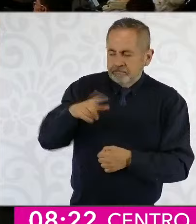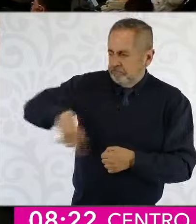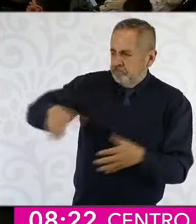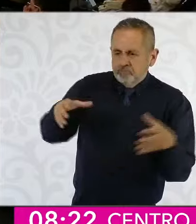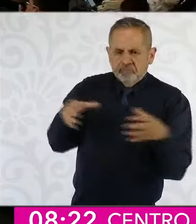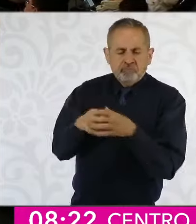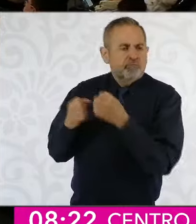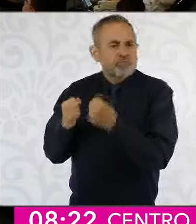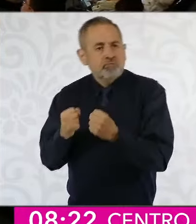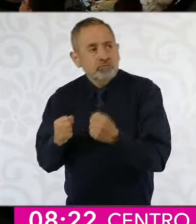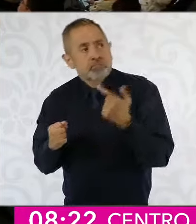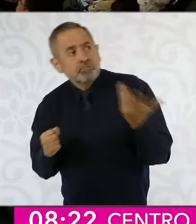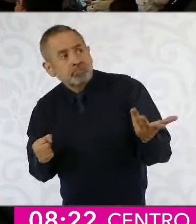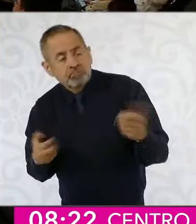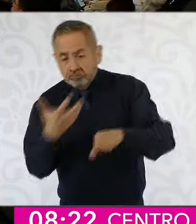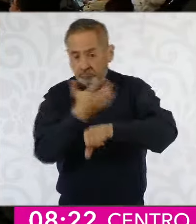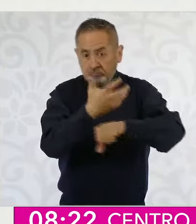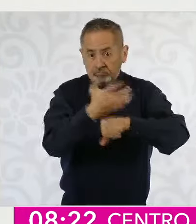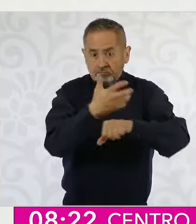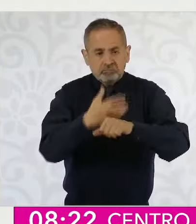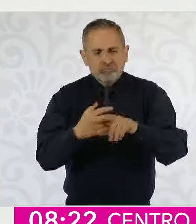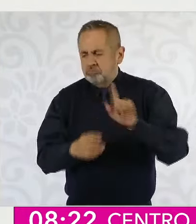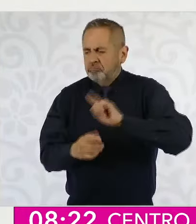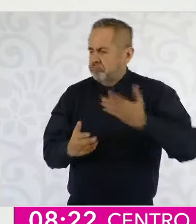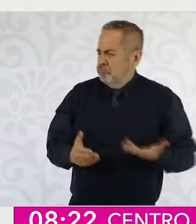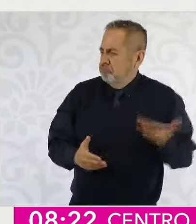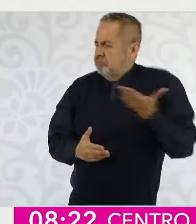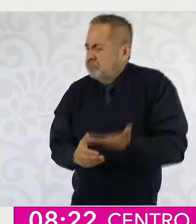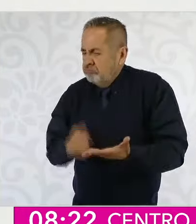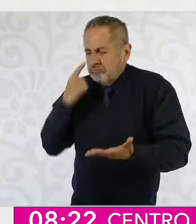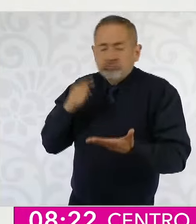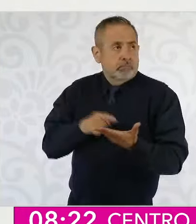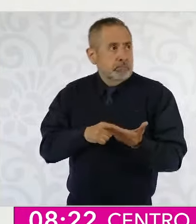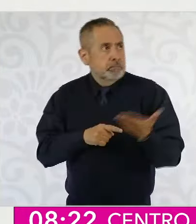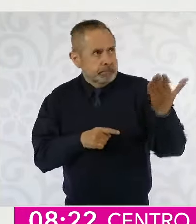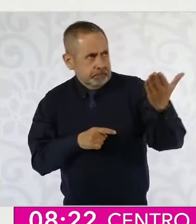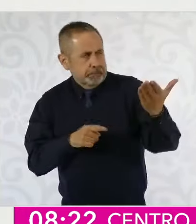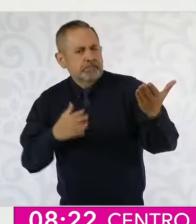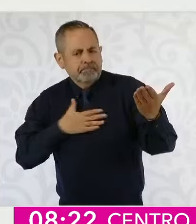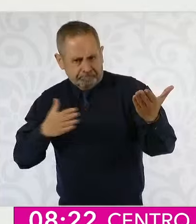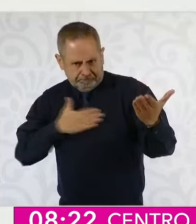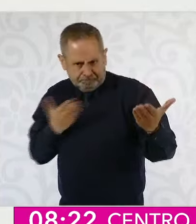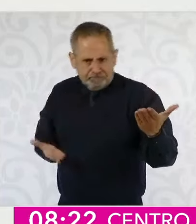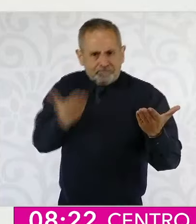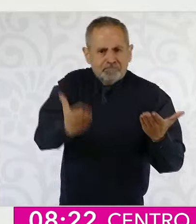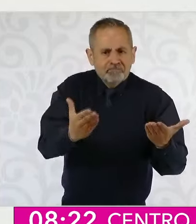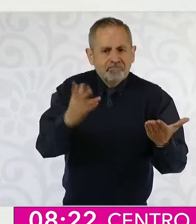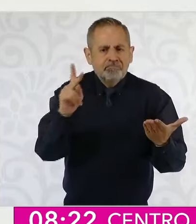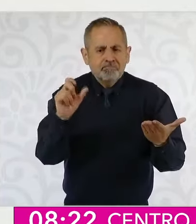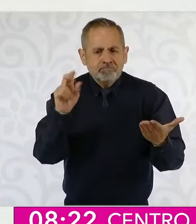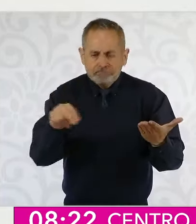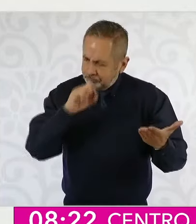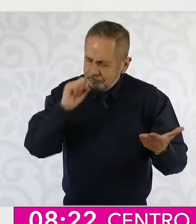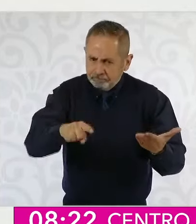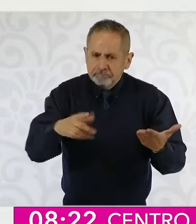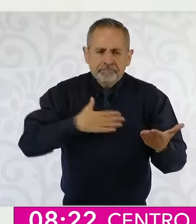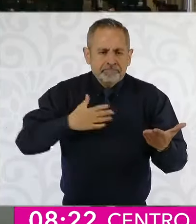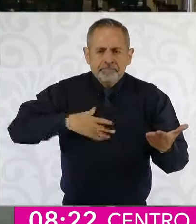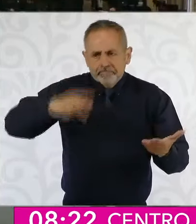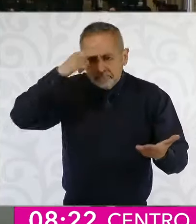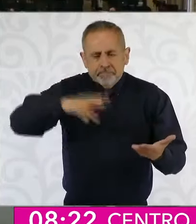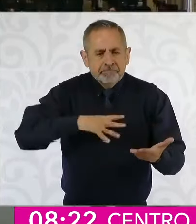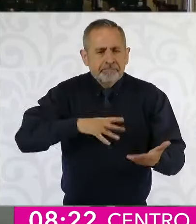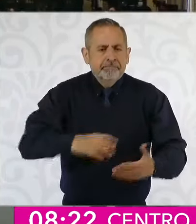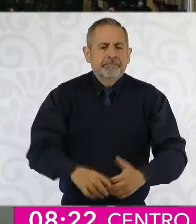Unidos, pues estamos fortalecidos, estamos unidos y tenemos un plan. Listo.